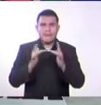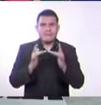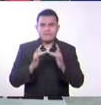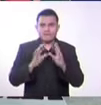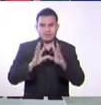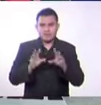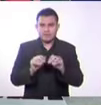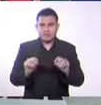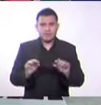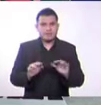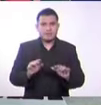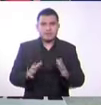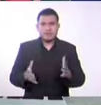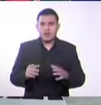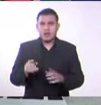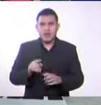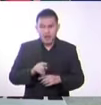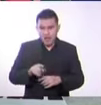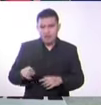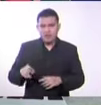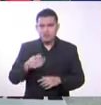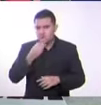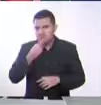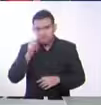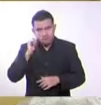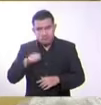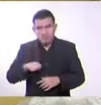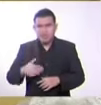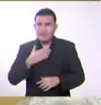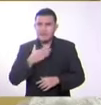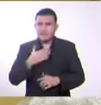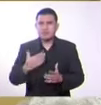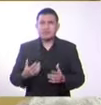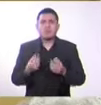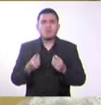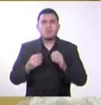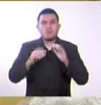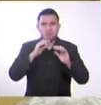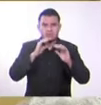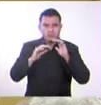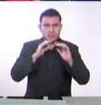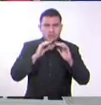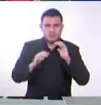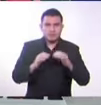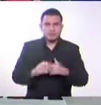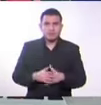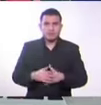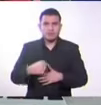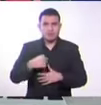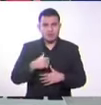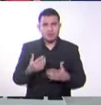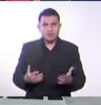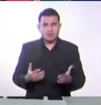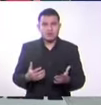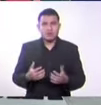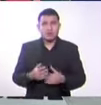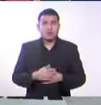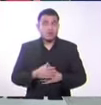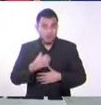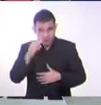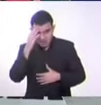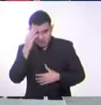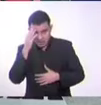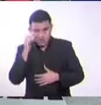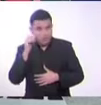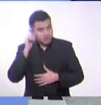ellos les es mucho más difícil usar esos medios. ¿Y cómo se habrán comunicado? Fíjate que yo he escuchado, por ejemplo, mi abuela me comentaba,